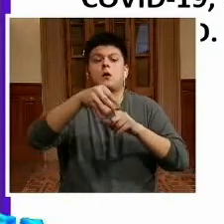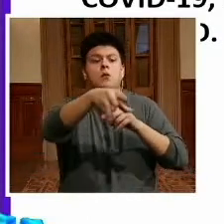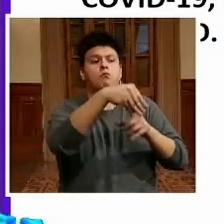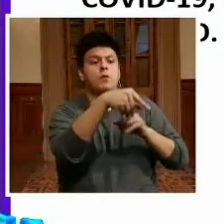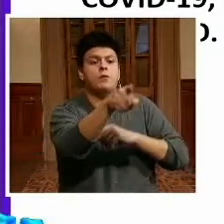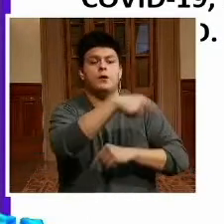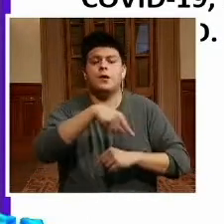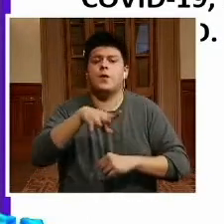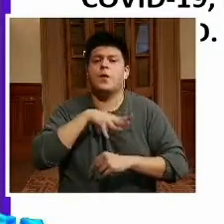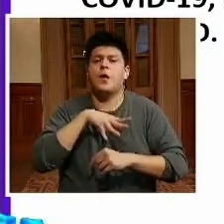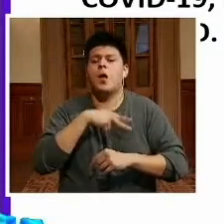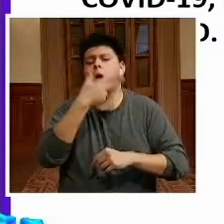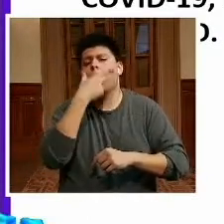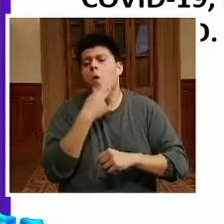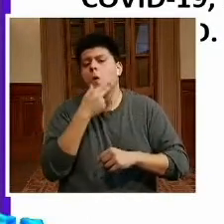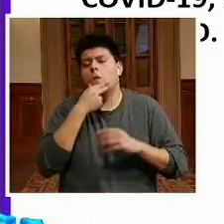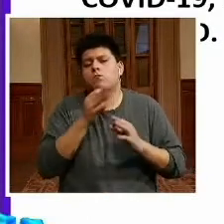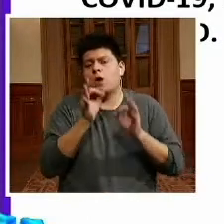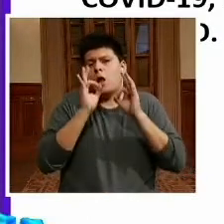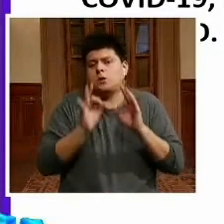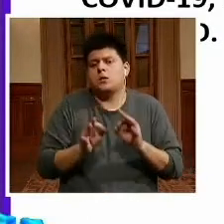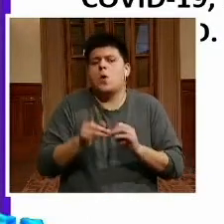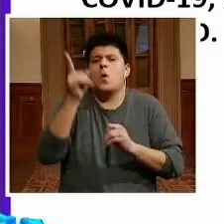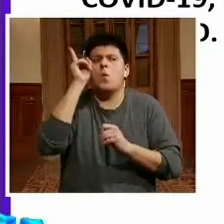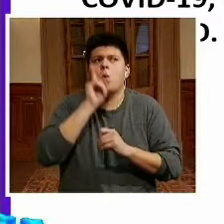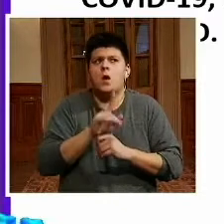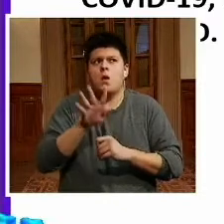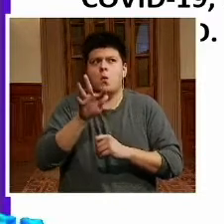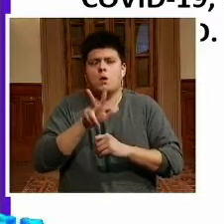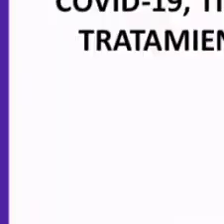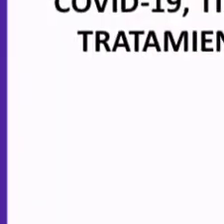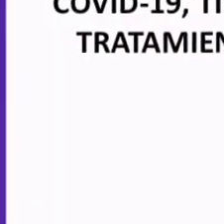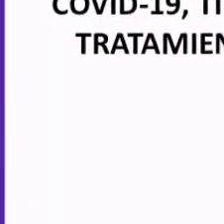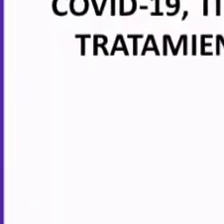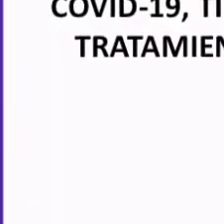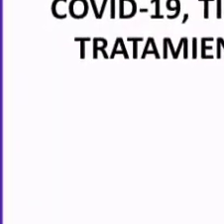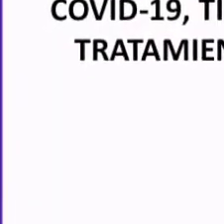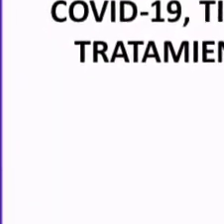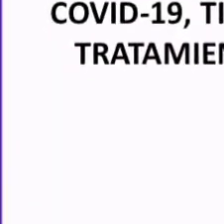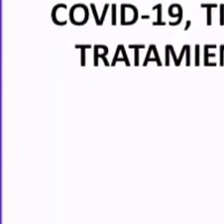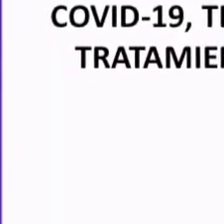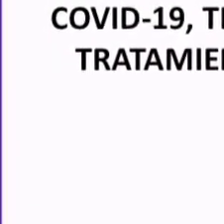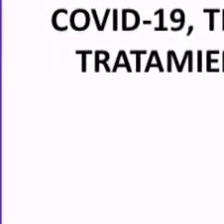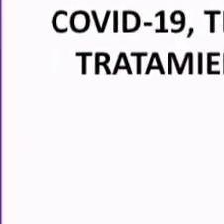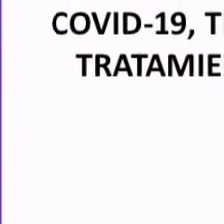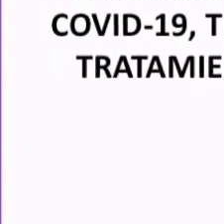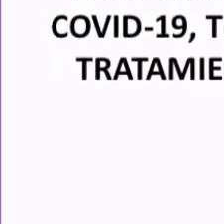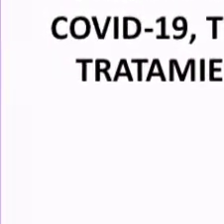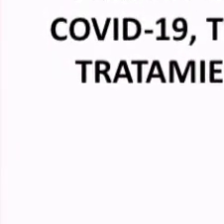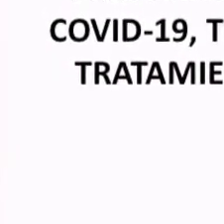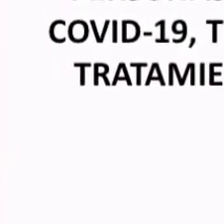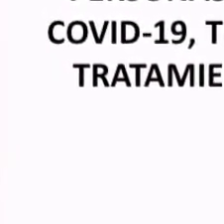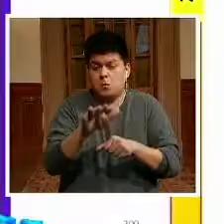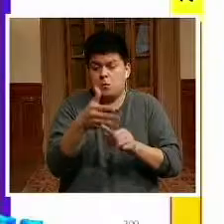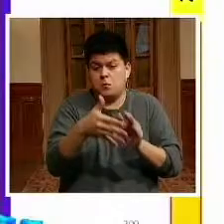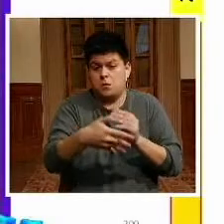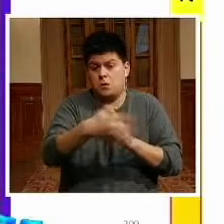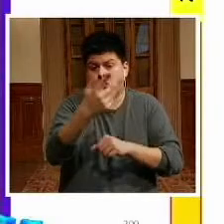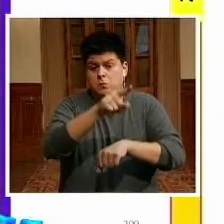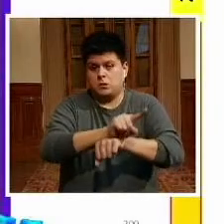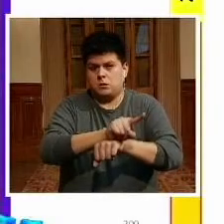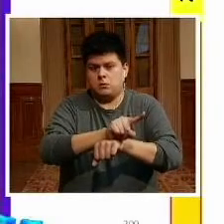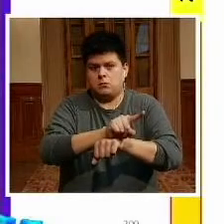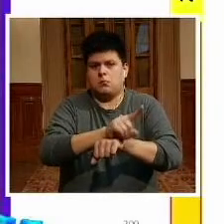han adquirido esta enfermedad son del sexo masculino el 19 por ciento recibe tratamiento hospitalario hoy